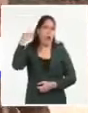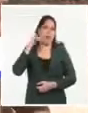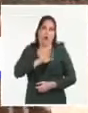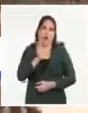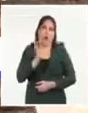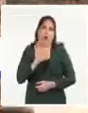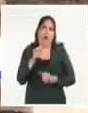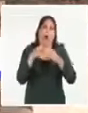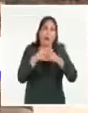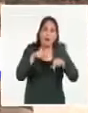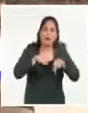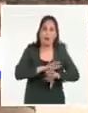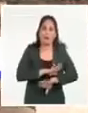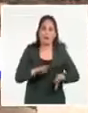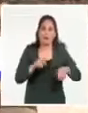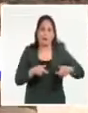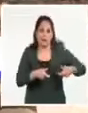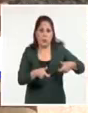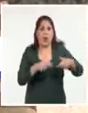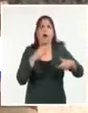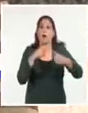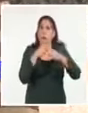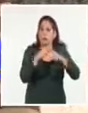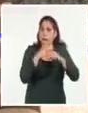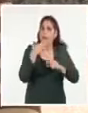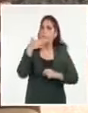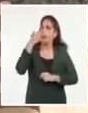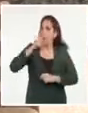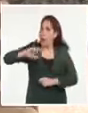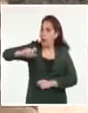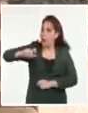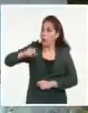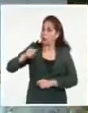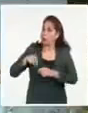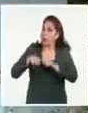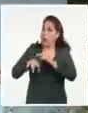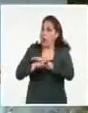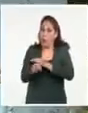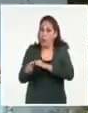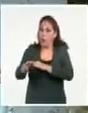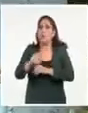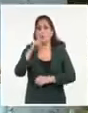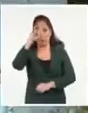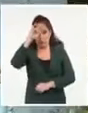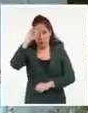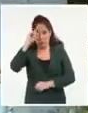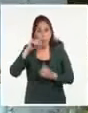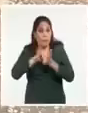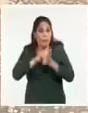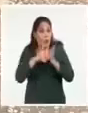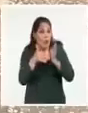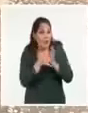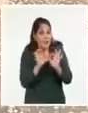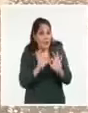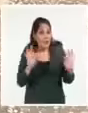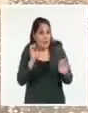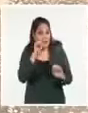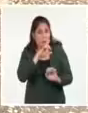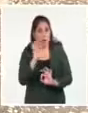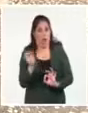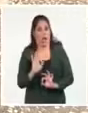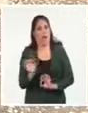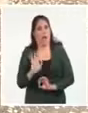tocaba, pero ya se arreglaron y es verdad que ha mejorado el problema del agua. El proyecto no está